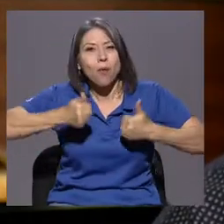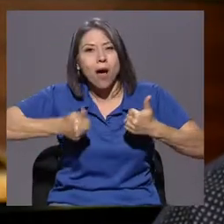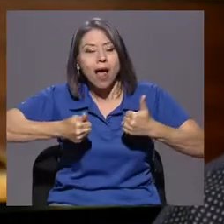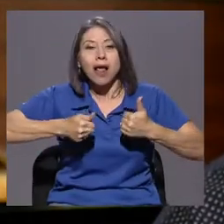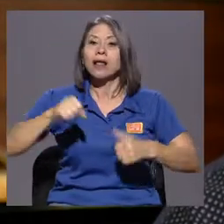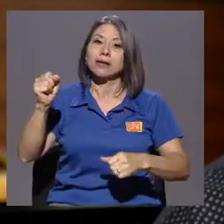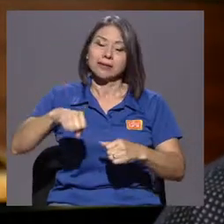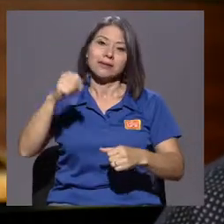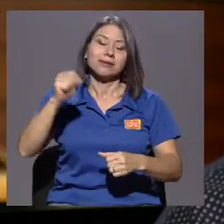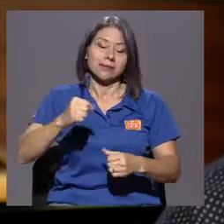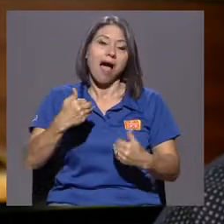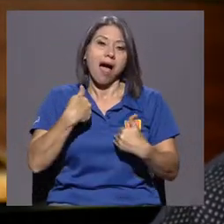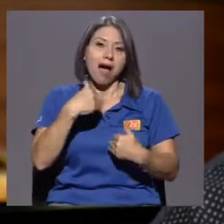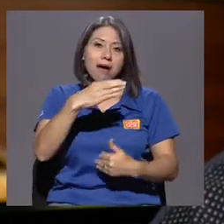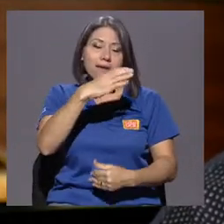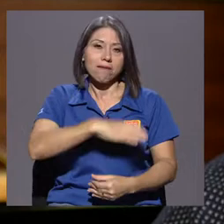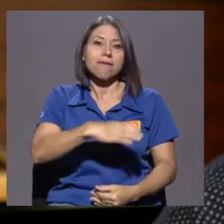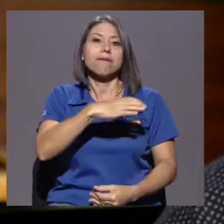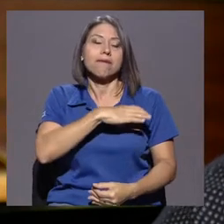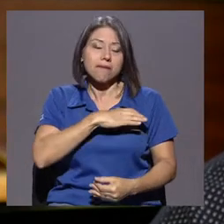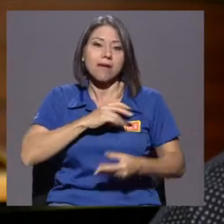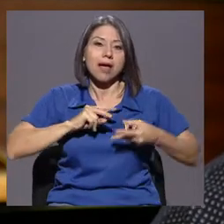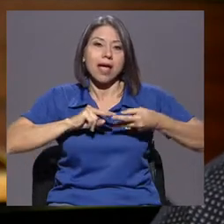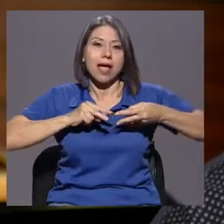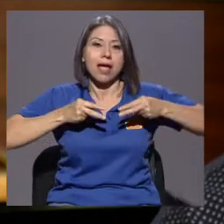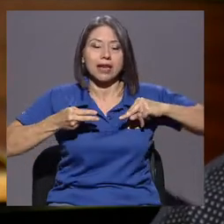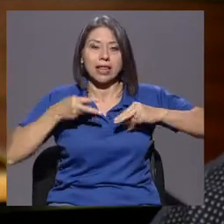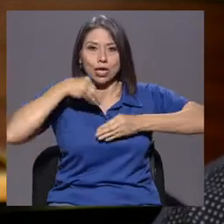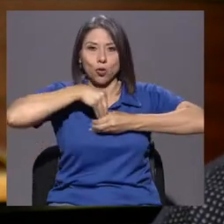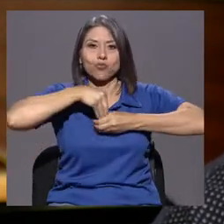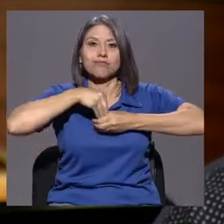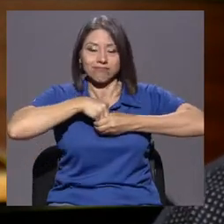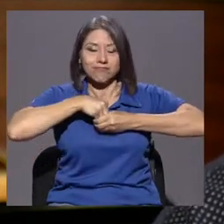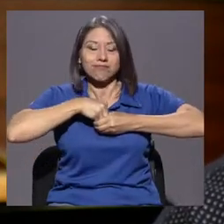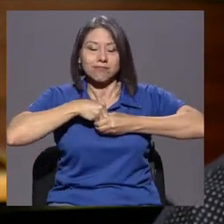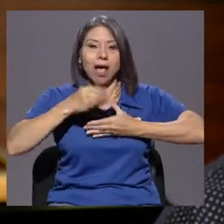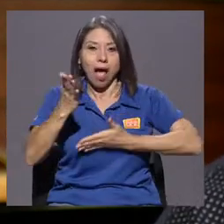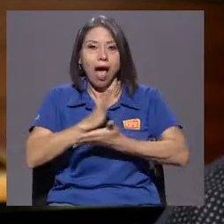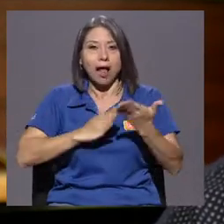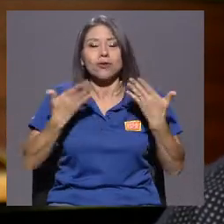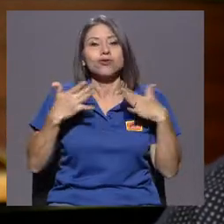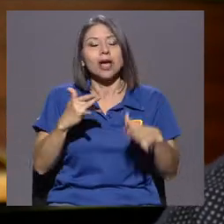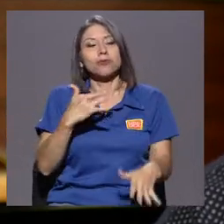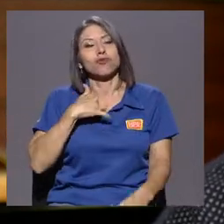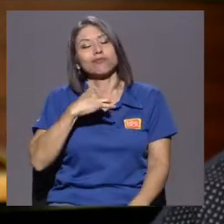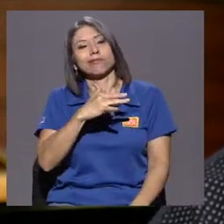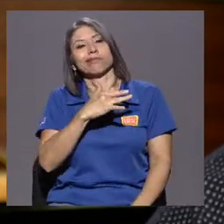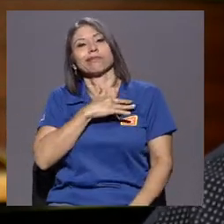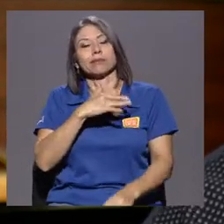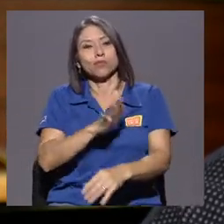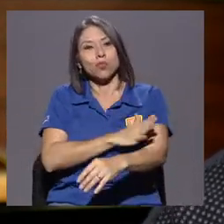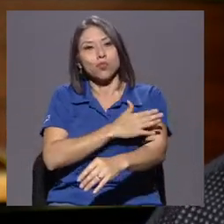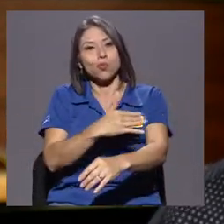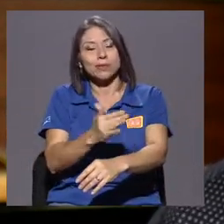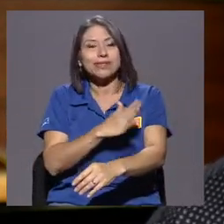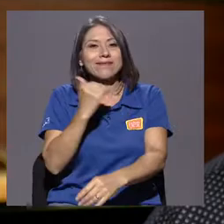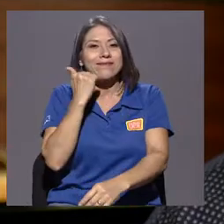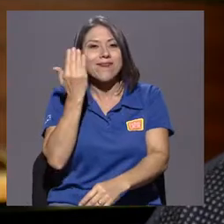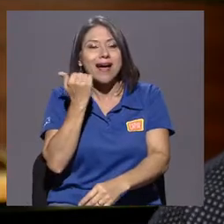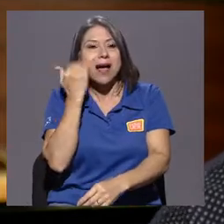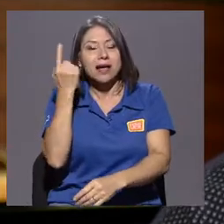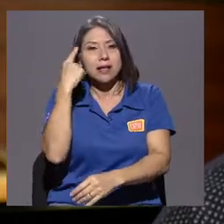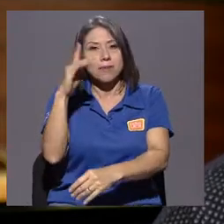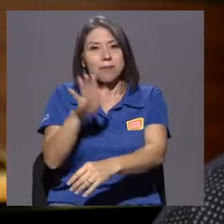elemento que era ya genético indudablemente que había una inclinación por la música una facilidad